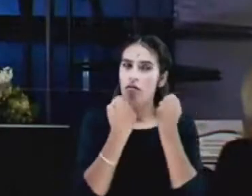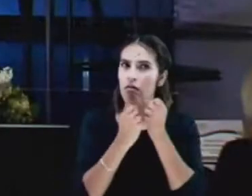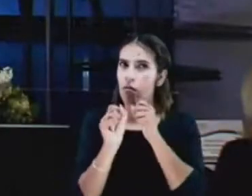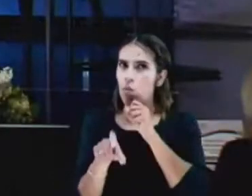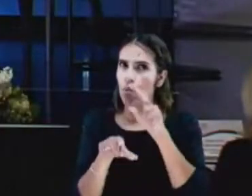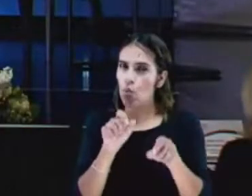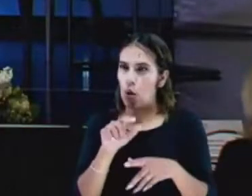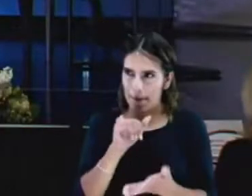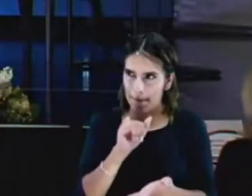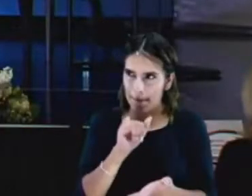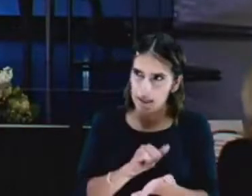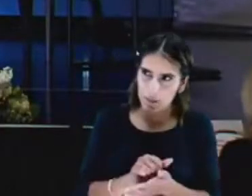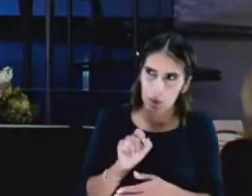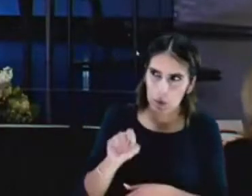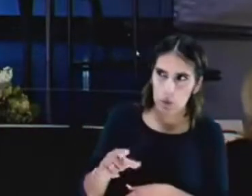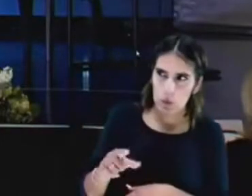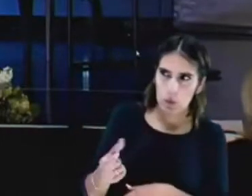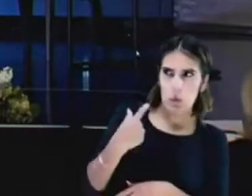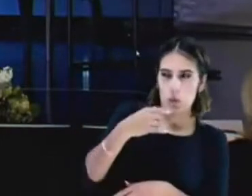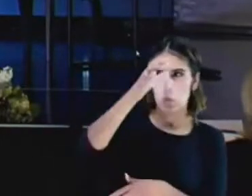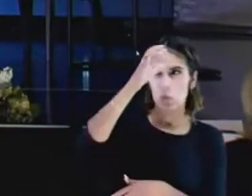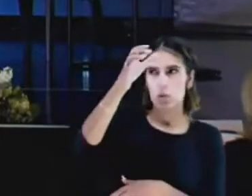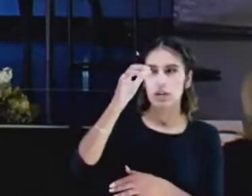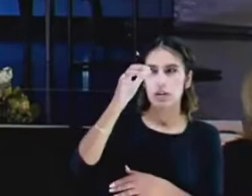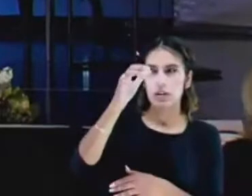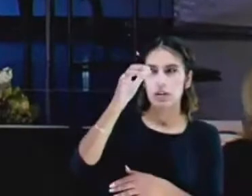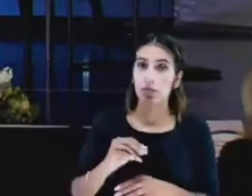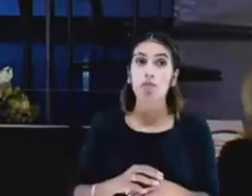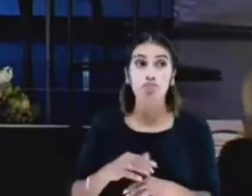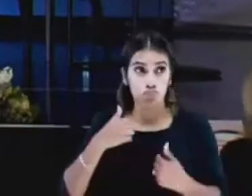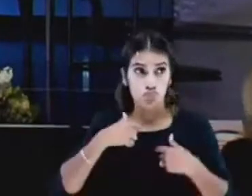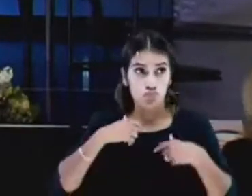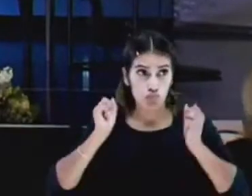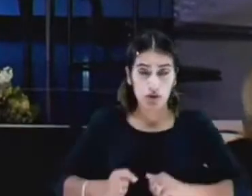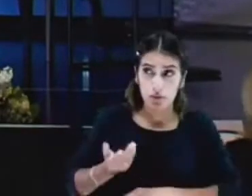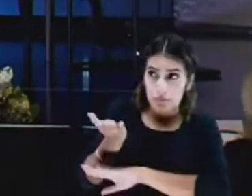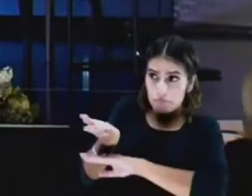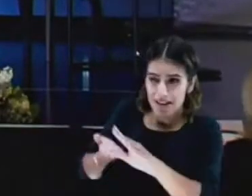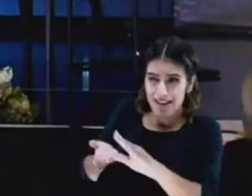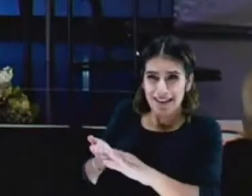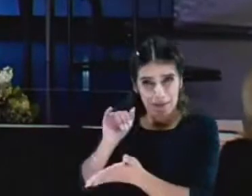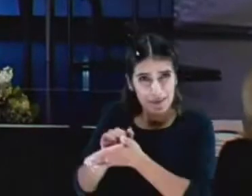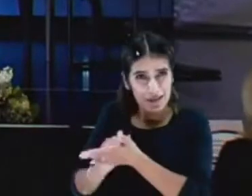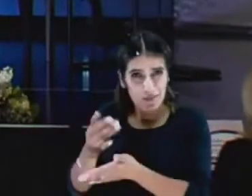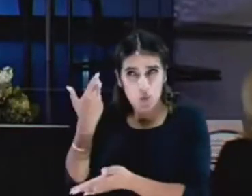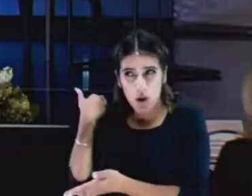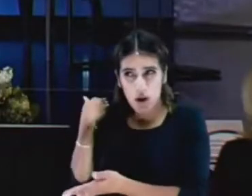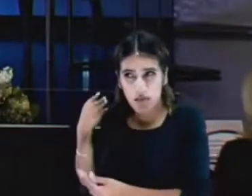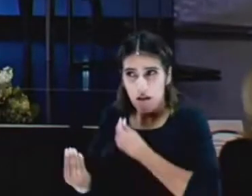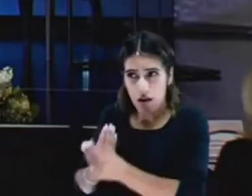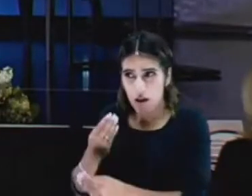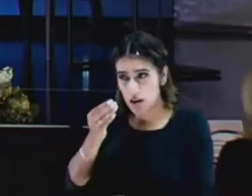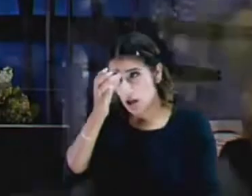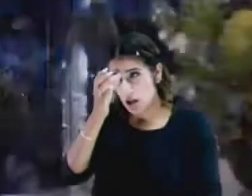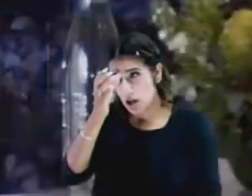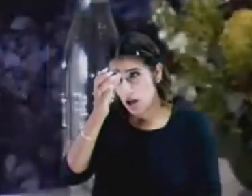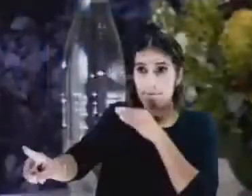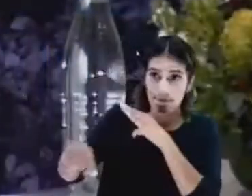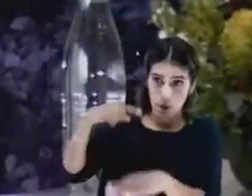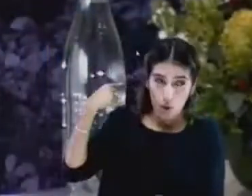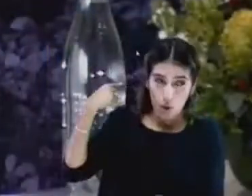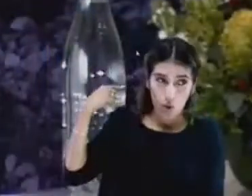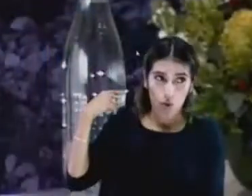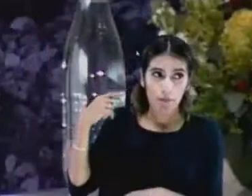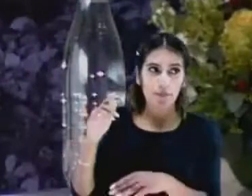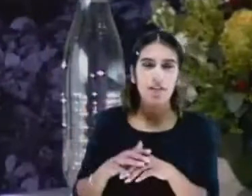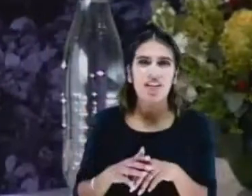yo puedo solicitar que me envíen el concepto digamos ahí pueden haber varias interpretaciones posibles lo que se quiso cuál es